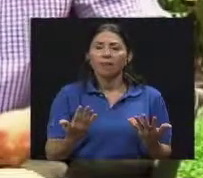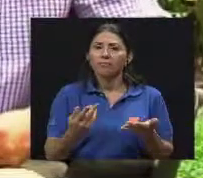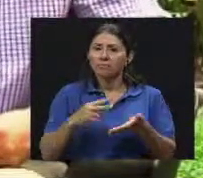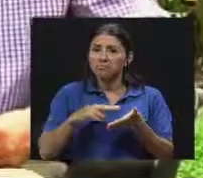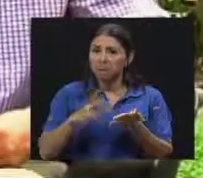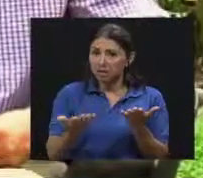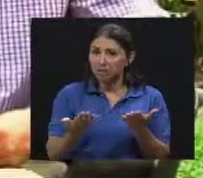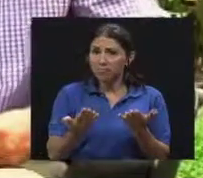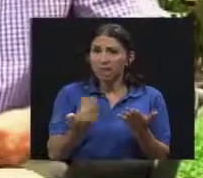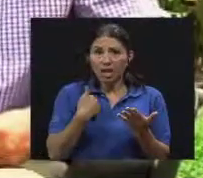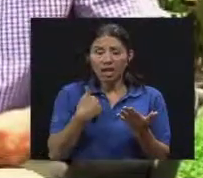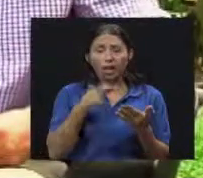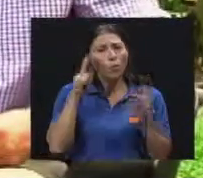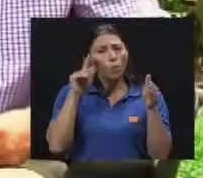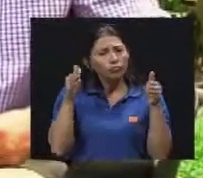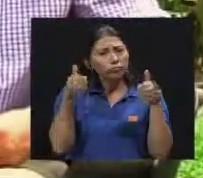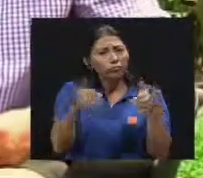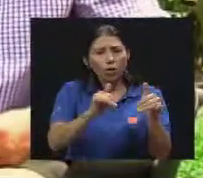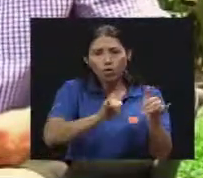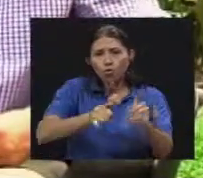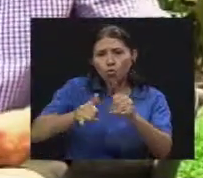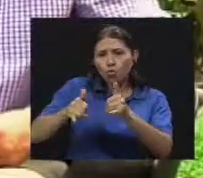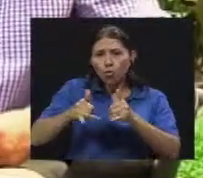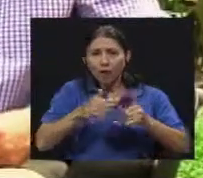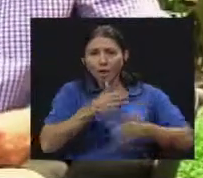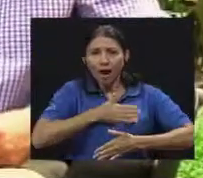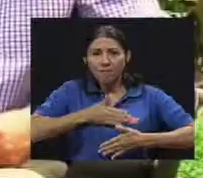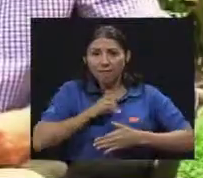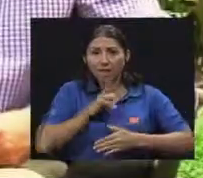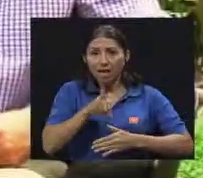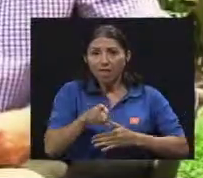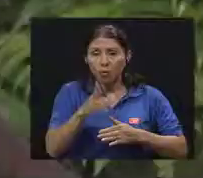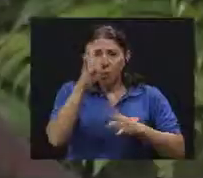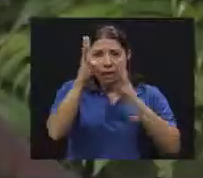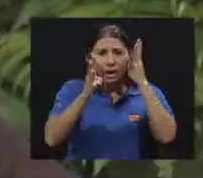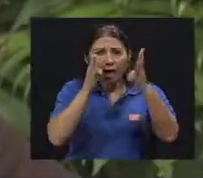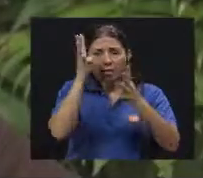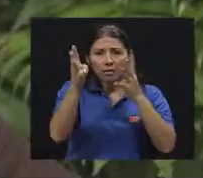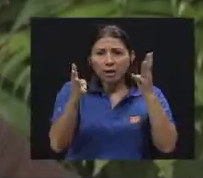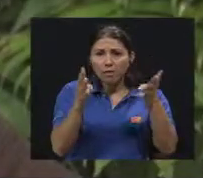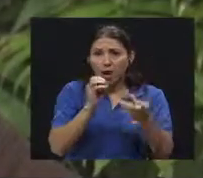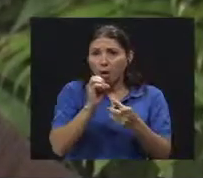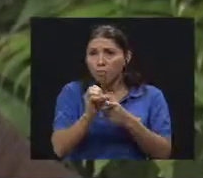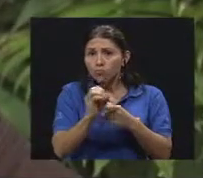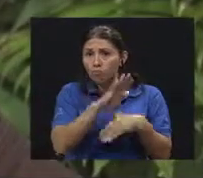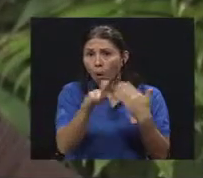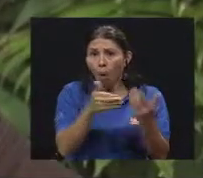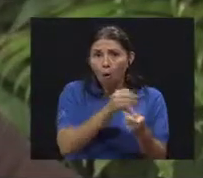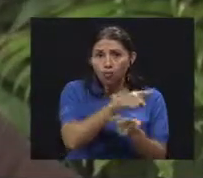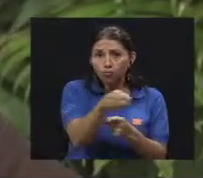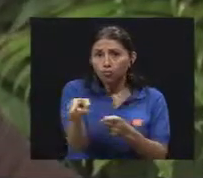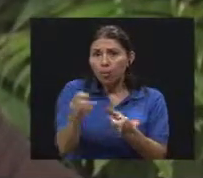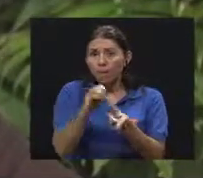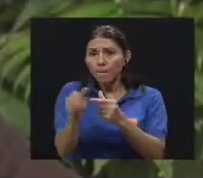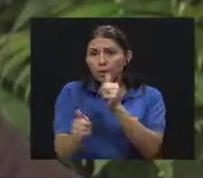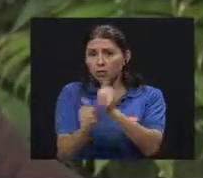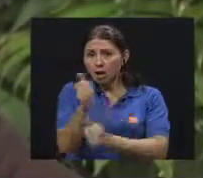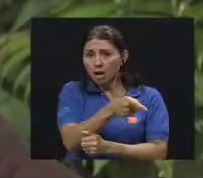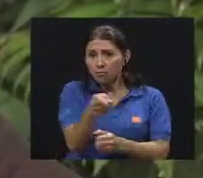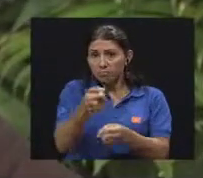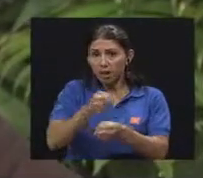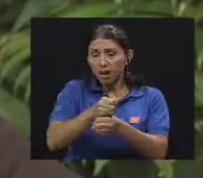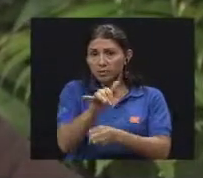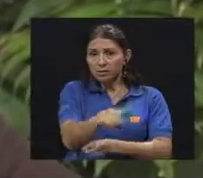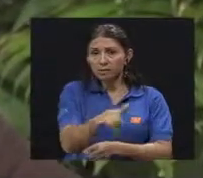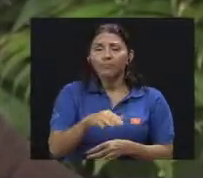una línea bastante lúdica, ¿verdad?, o bastante creativa en ese aspecto. O no sé si son todos o la mayoría. Pues muchos